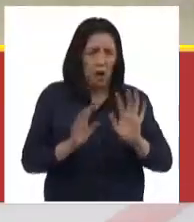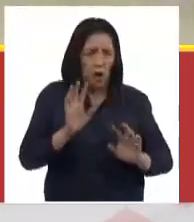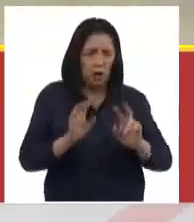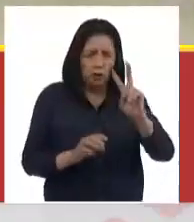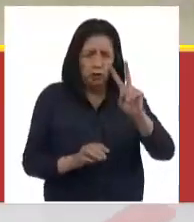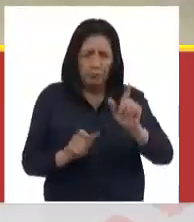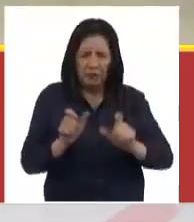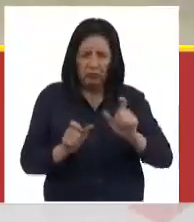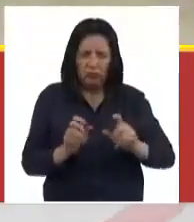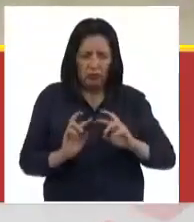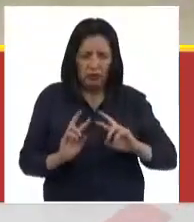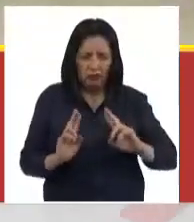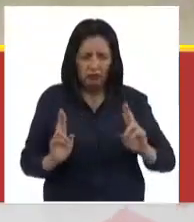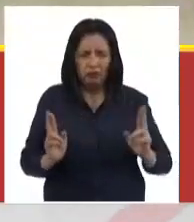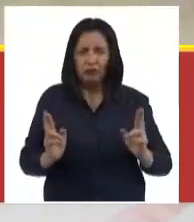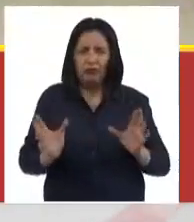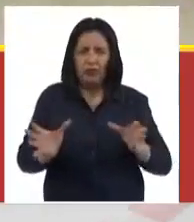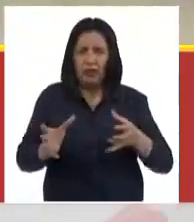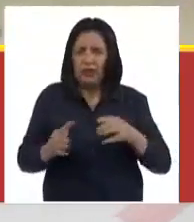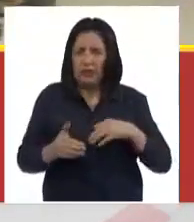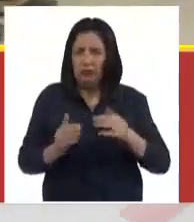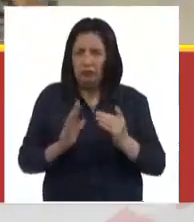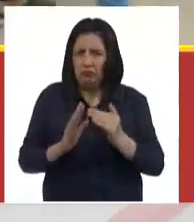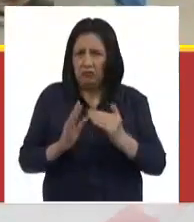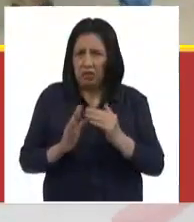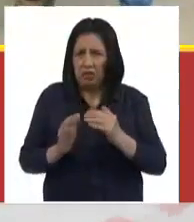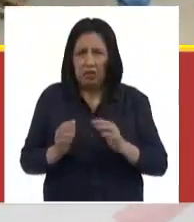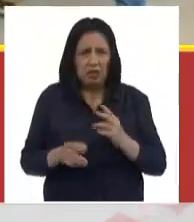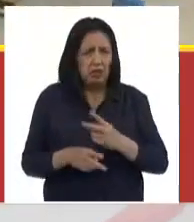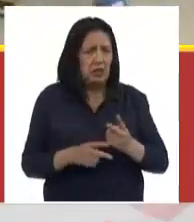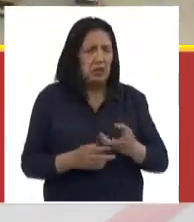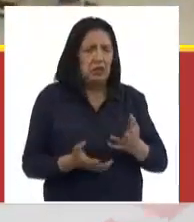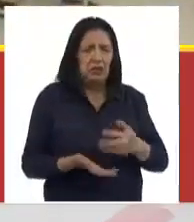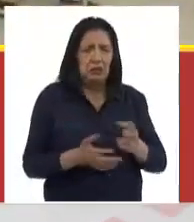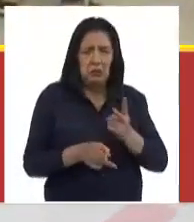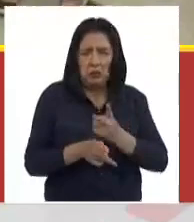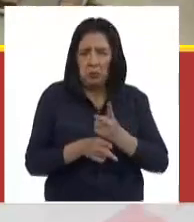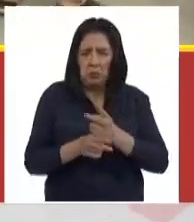ronderos en su domicilio. Hicieron una especie